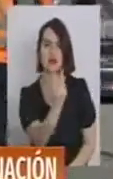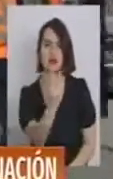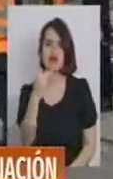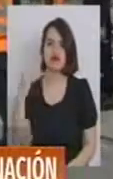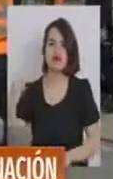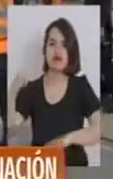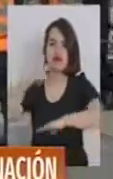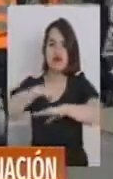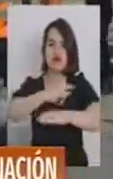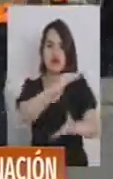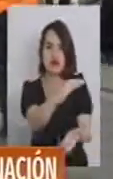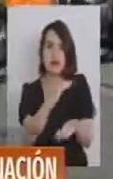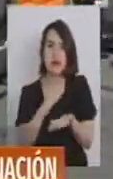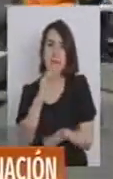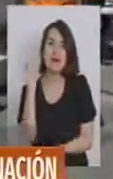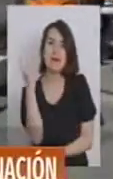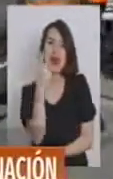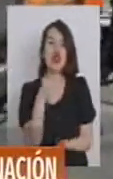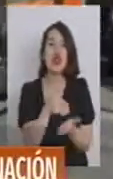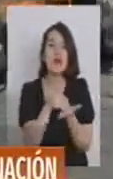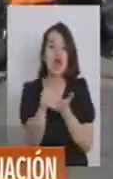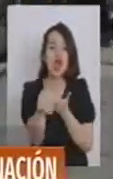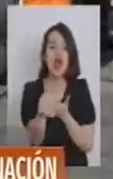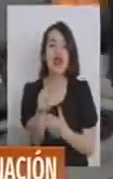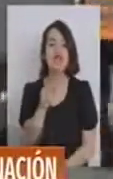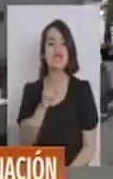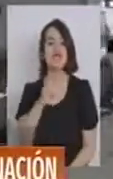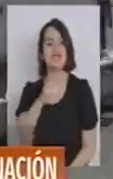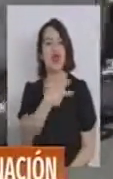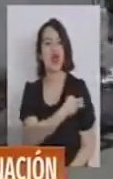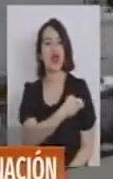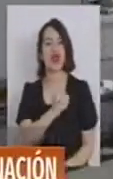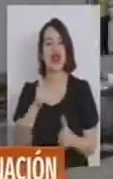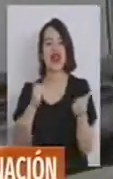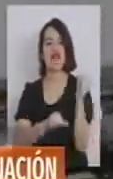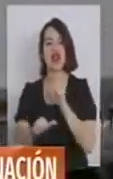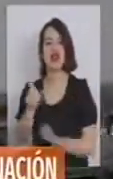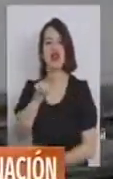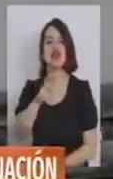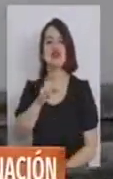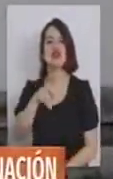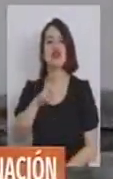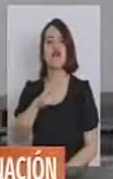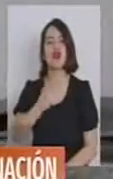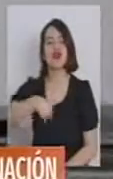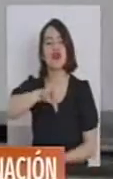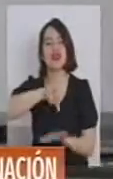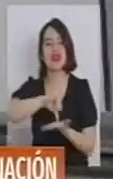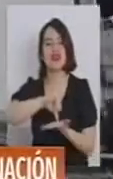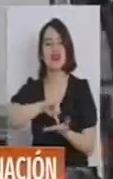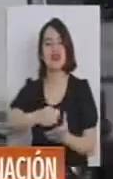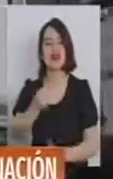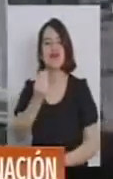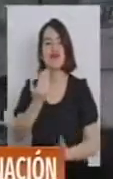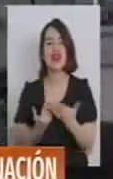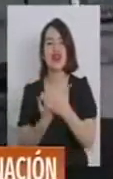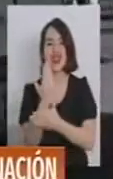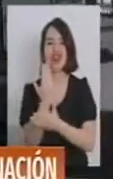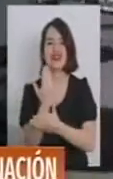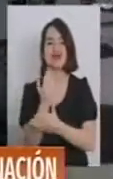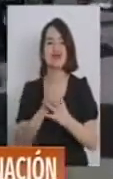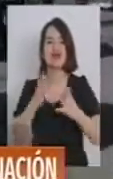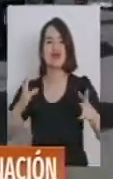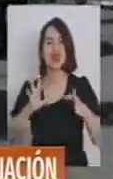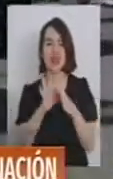la llegada de la primera carga con 2 millones de vacunas del laboratorio Sinovac para nuestro país. Muy buenos días y